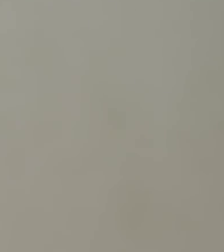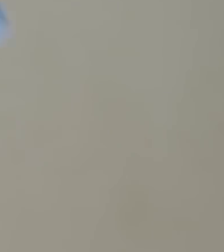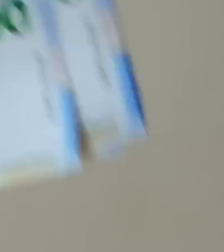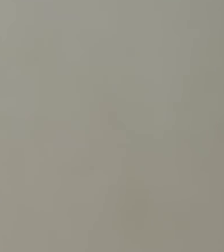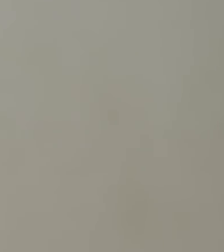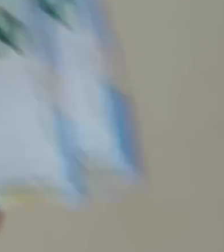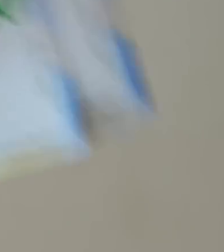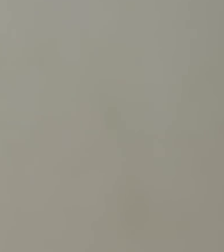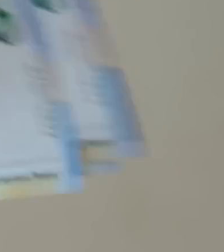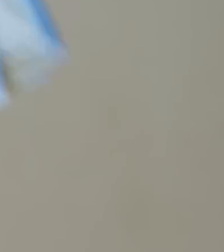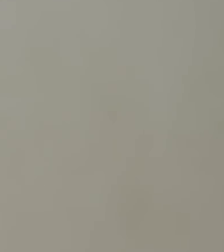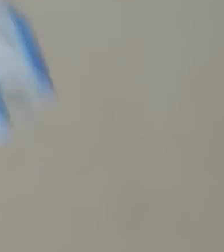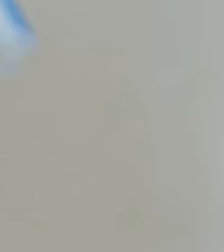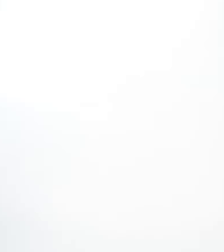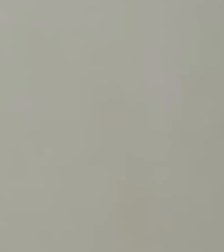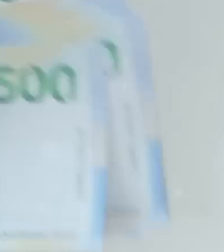máximo histórico.